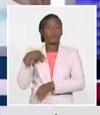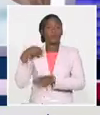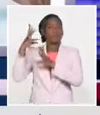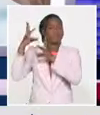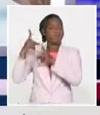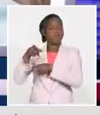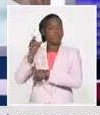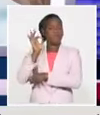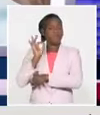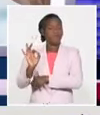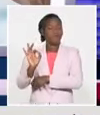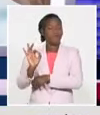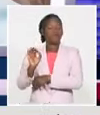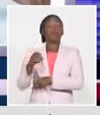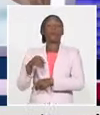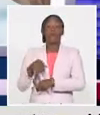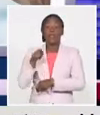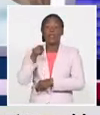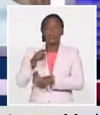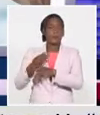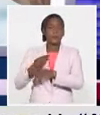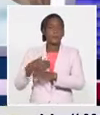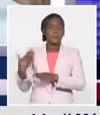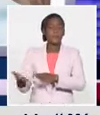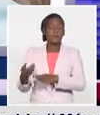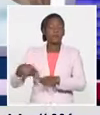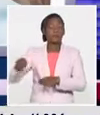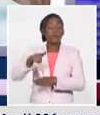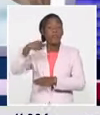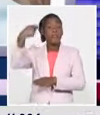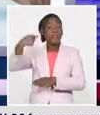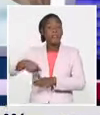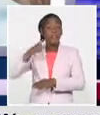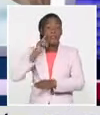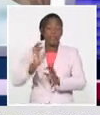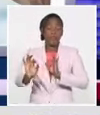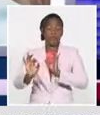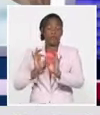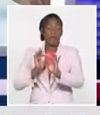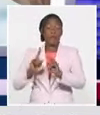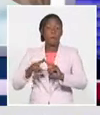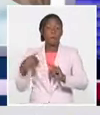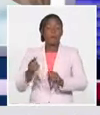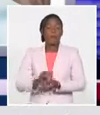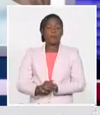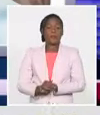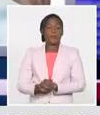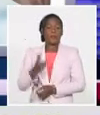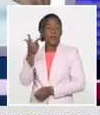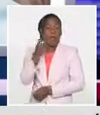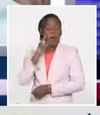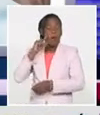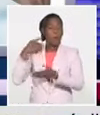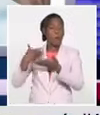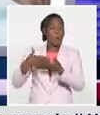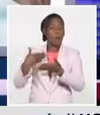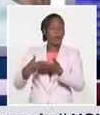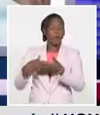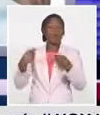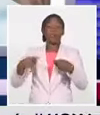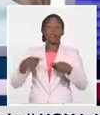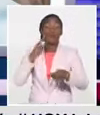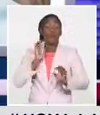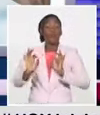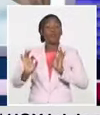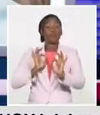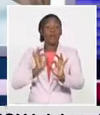que mantengan el cuidado, porque ya estos individuos salen del estudio y no aportan a la eficacia, que es lo que se